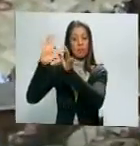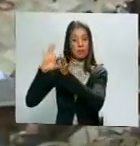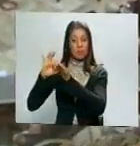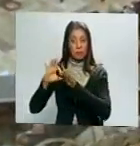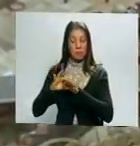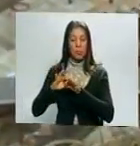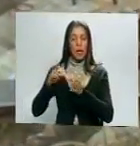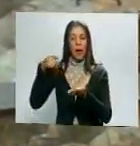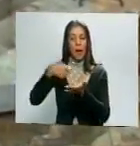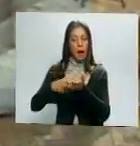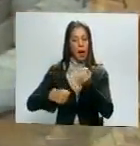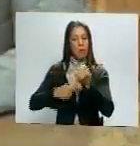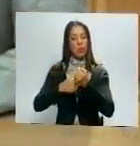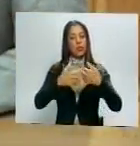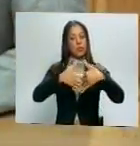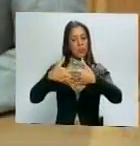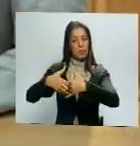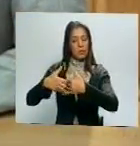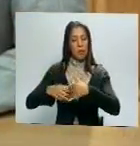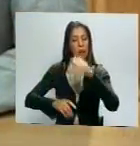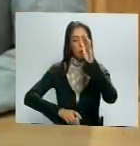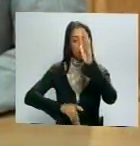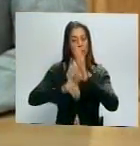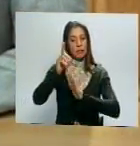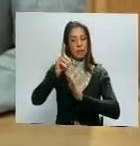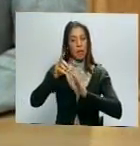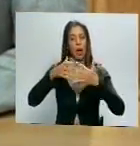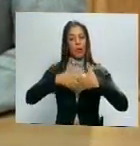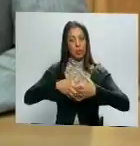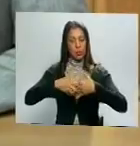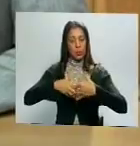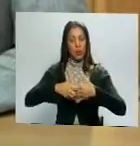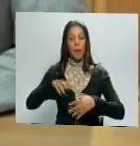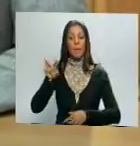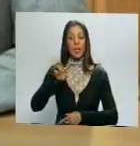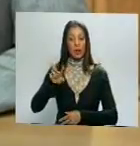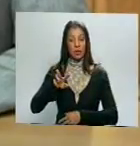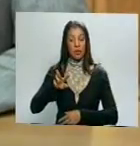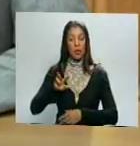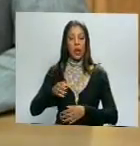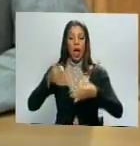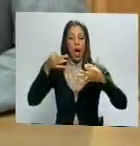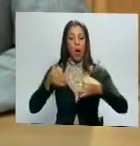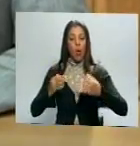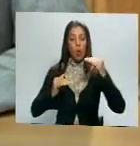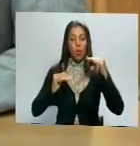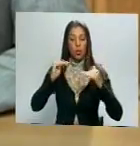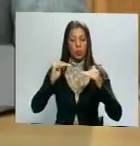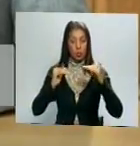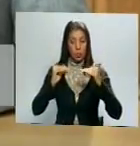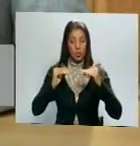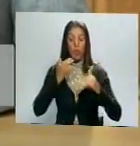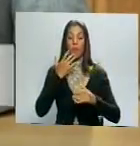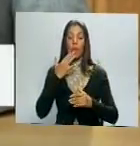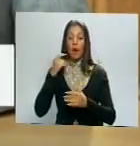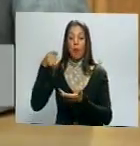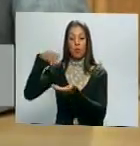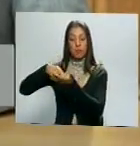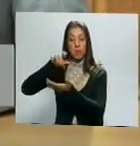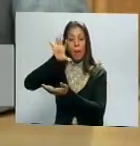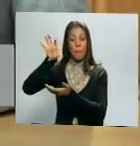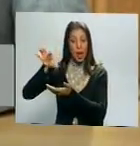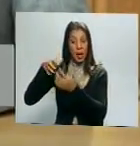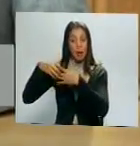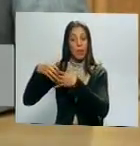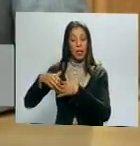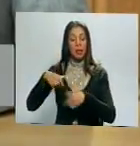favorezcan la inversión extranjera, dinamizadora de la producción, en condiciones que sean justas tanto para los agentes de inversión como